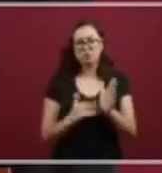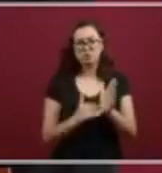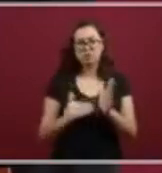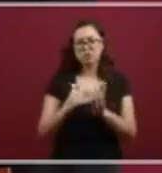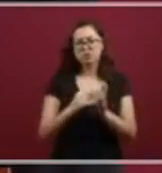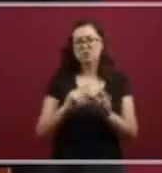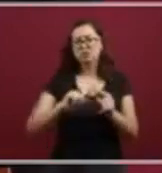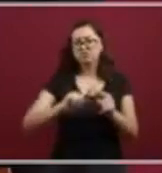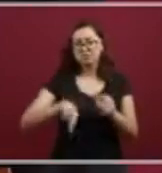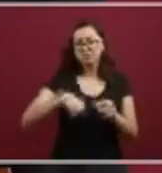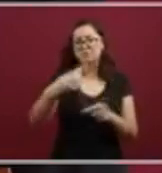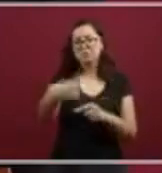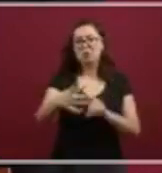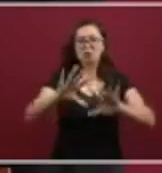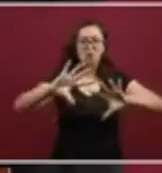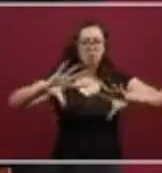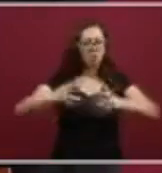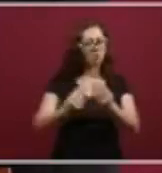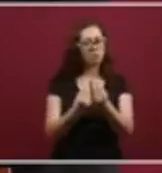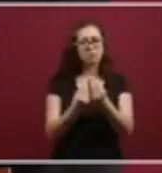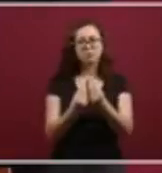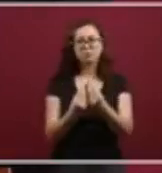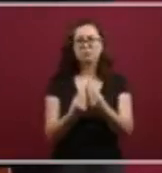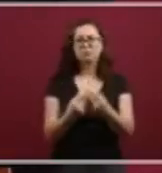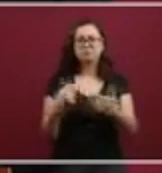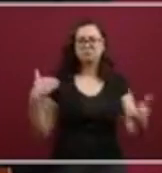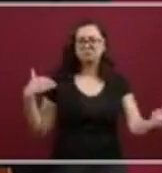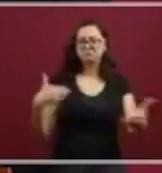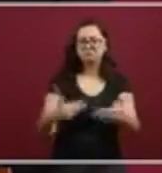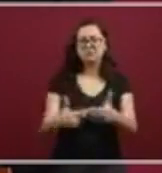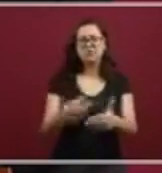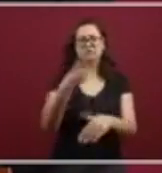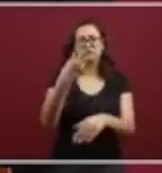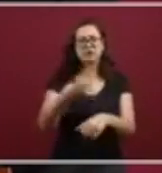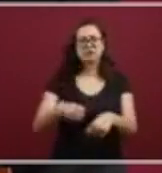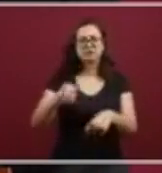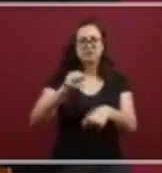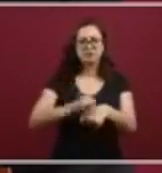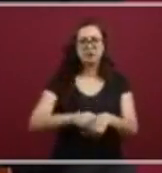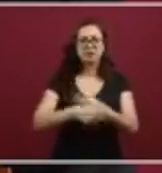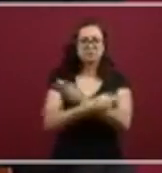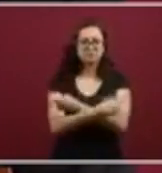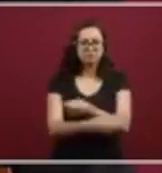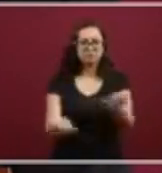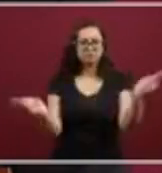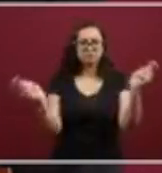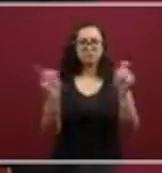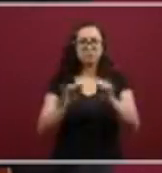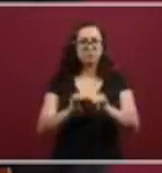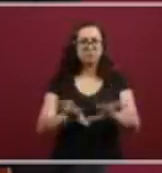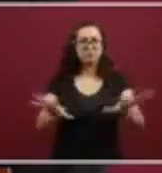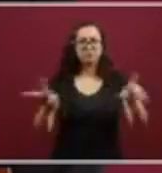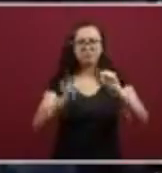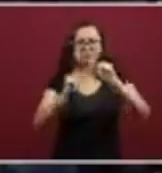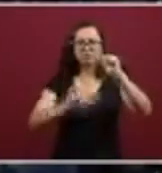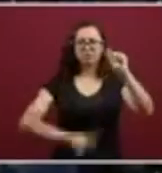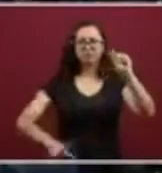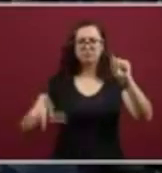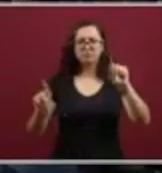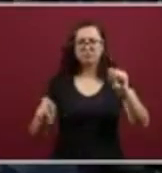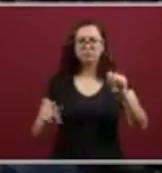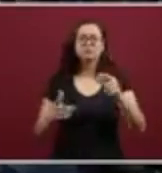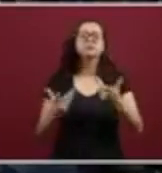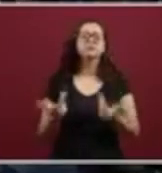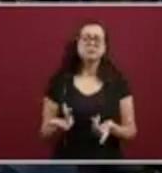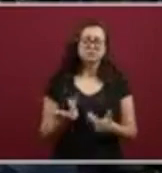meta total. Y se requieren alrededor de 3 semanas para su distribución. De manera que, aunque sí hubo